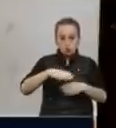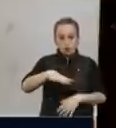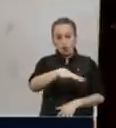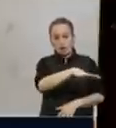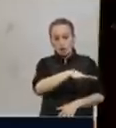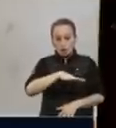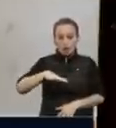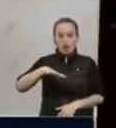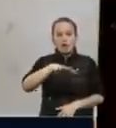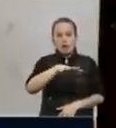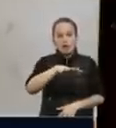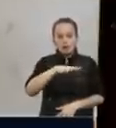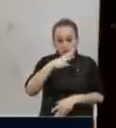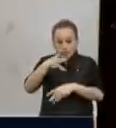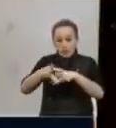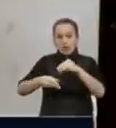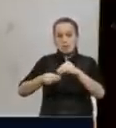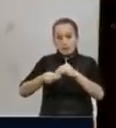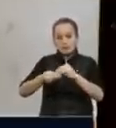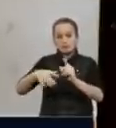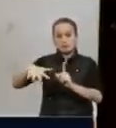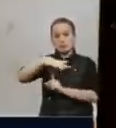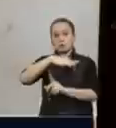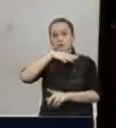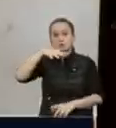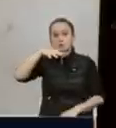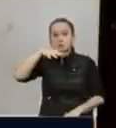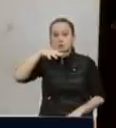y muy particularmente en los rurales,